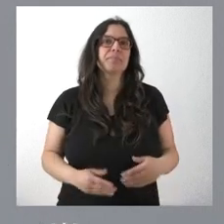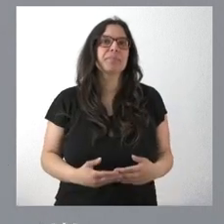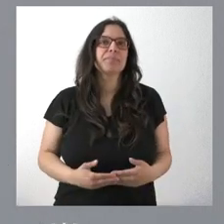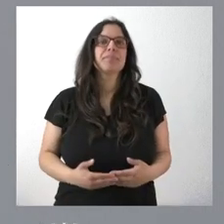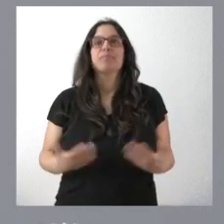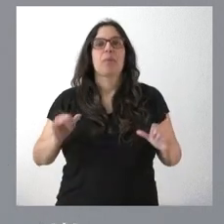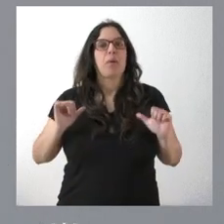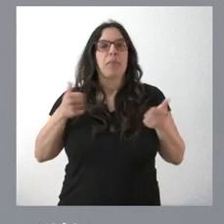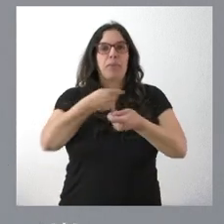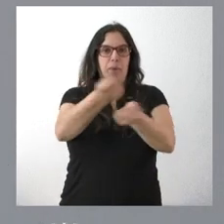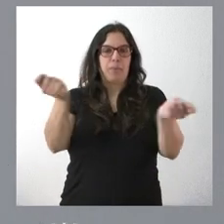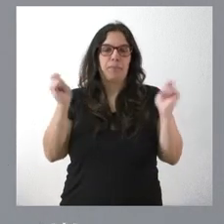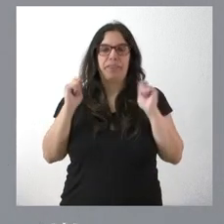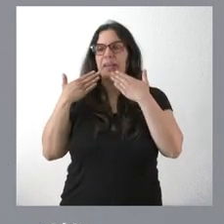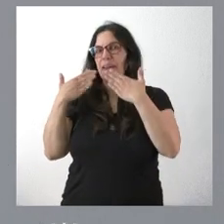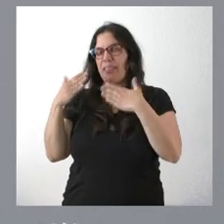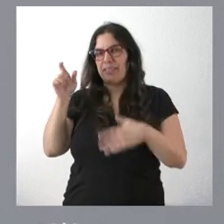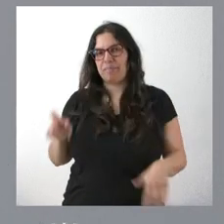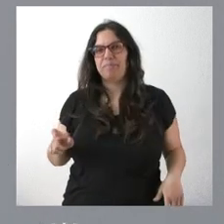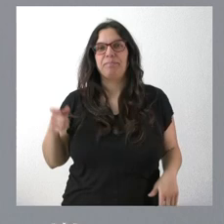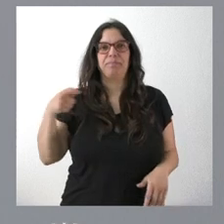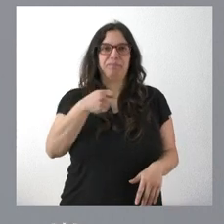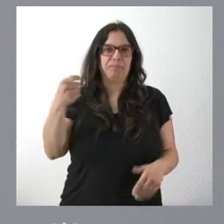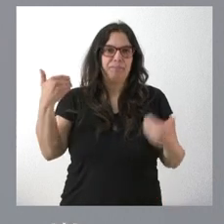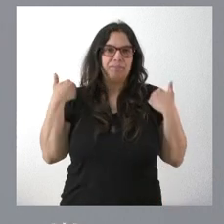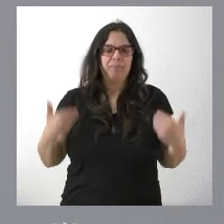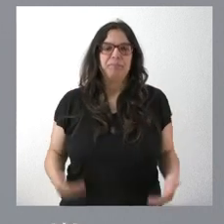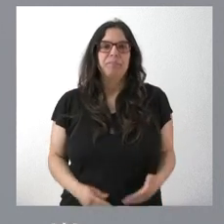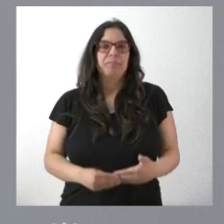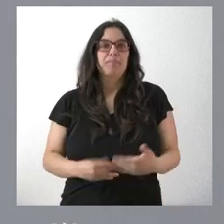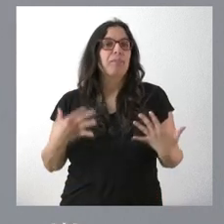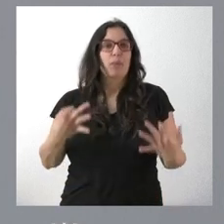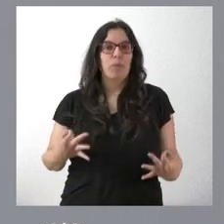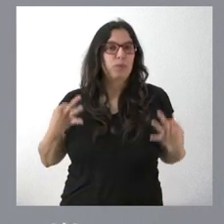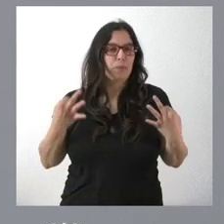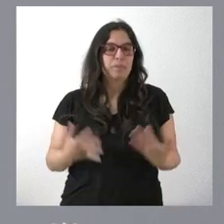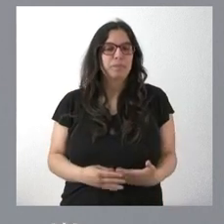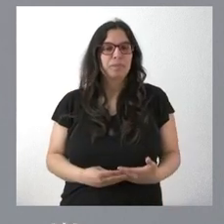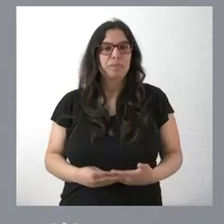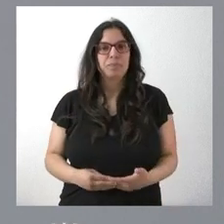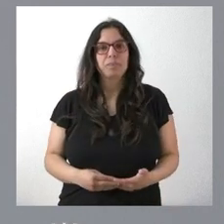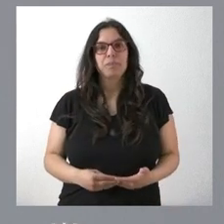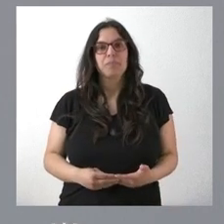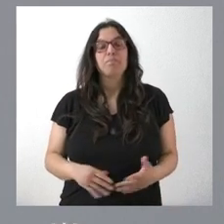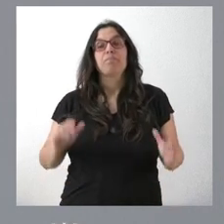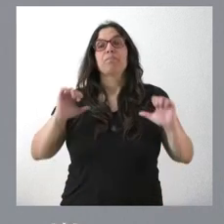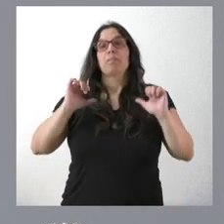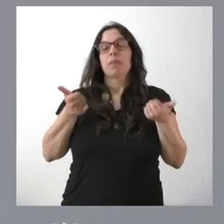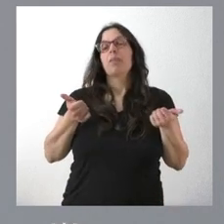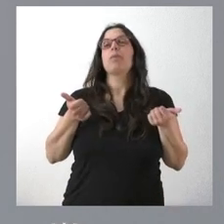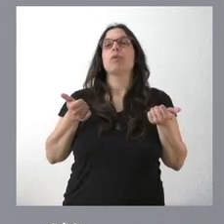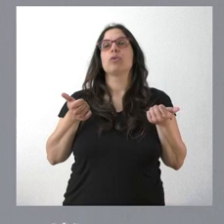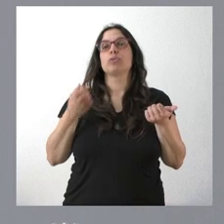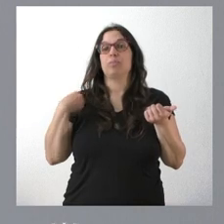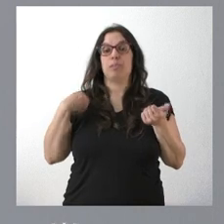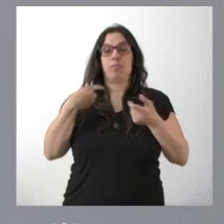a su distribución. Gracias, Ana. Como siempre, y comenzando por el orden en el